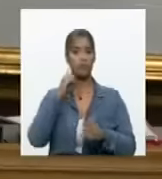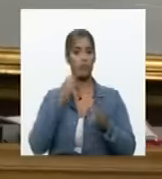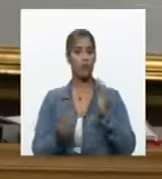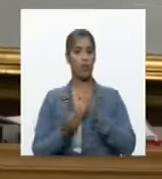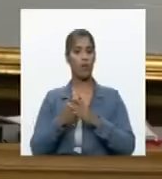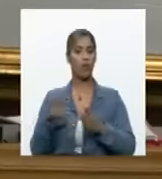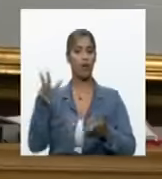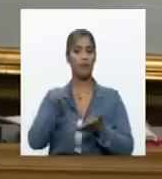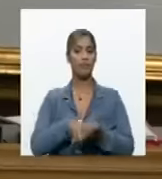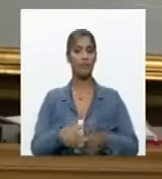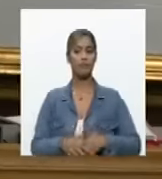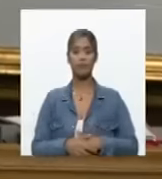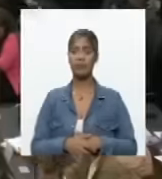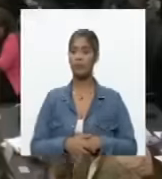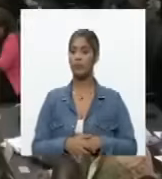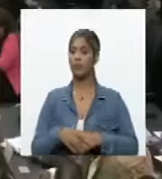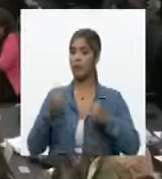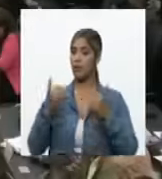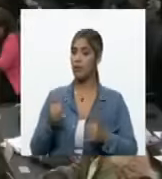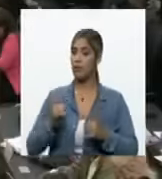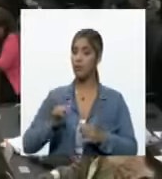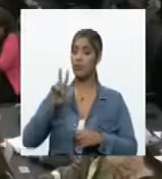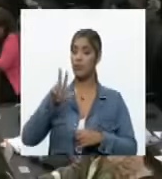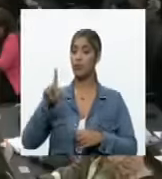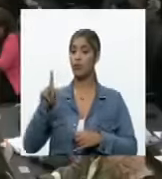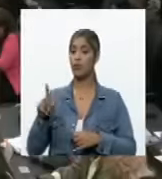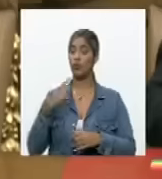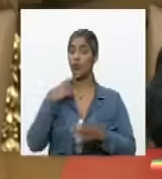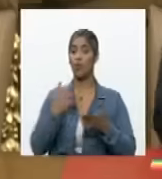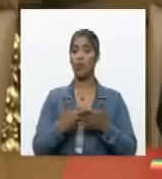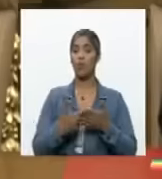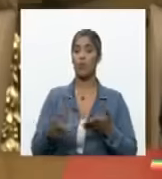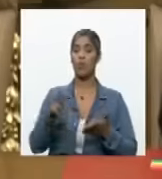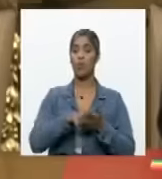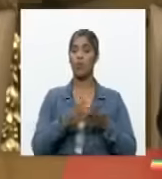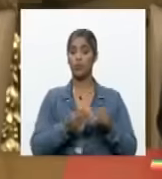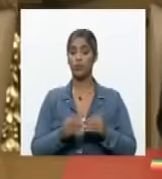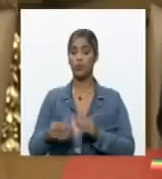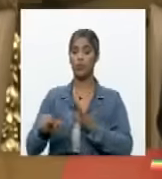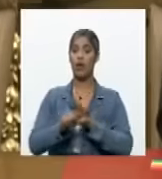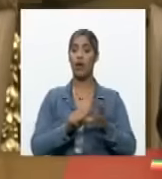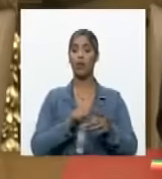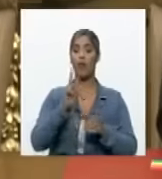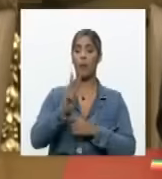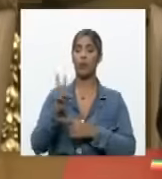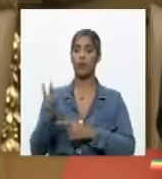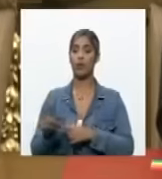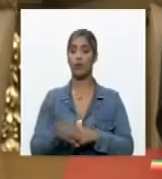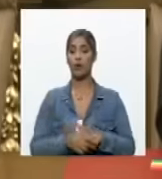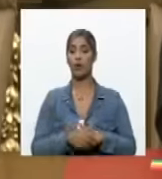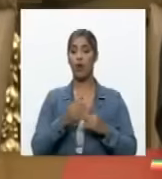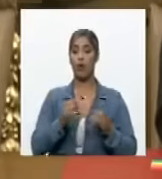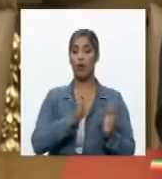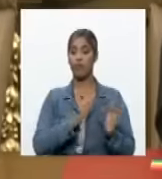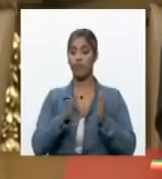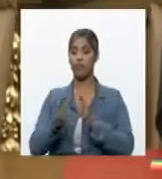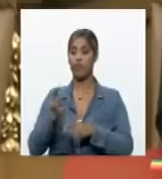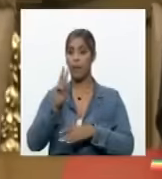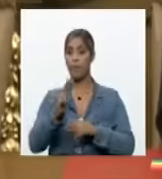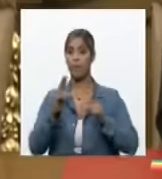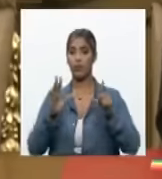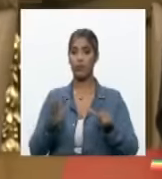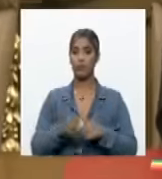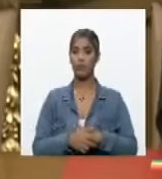consideración, aprobado. Siguiente. 31. Se propone aprobar con modificación el artículo 22, que será el artículo